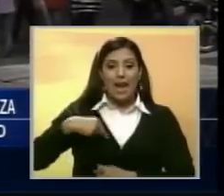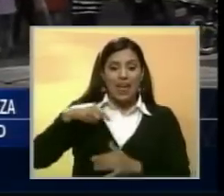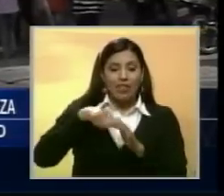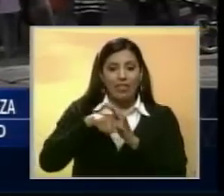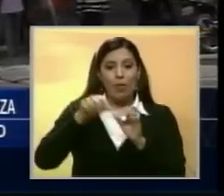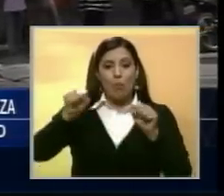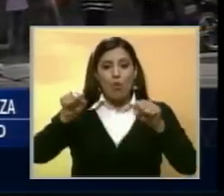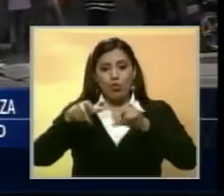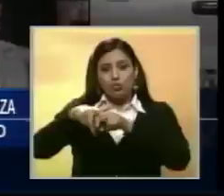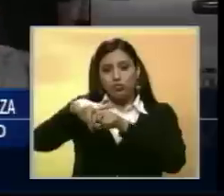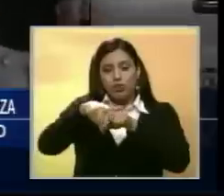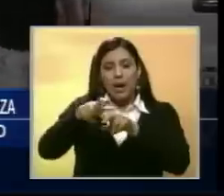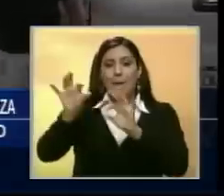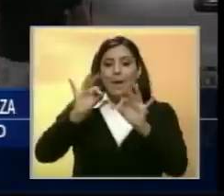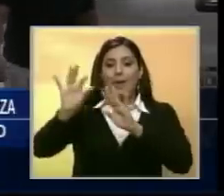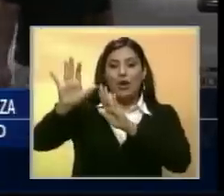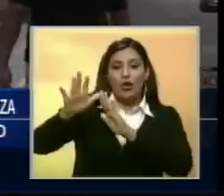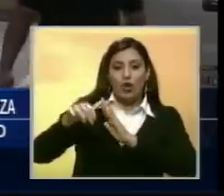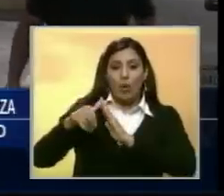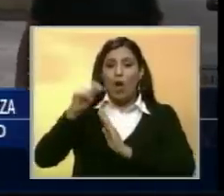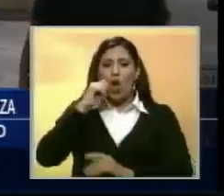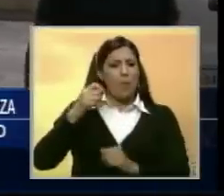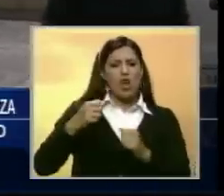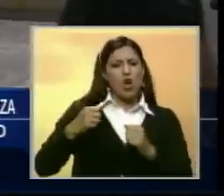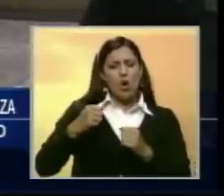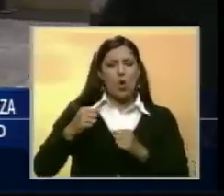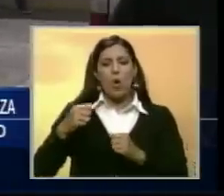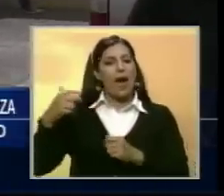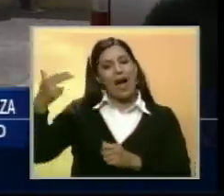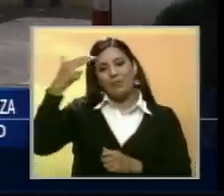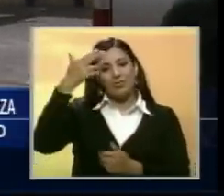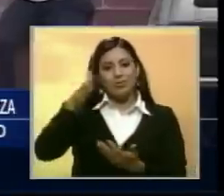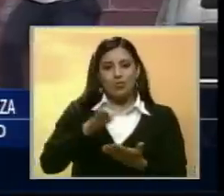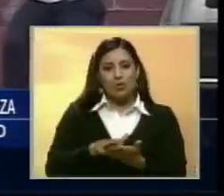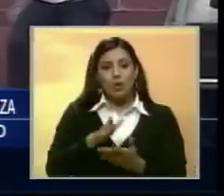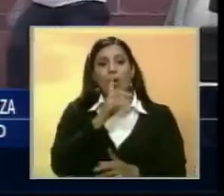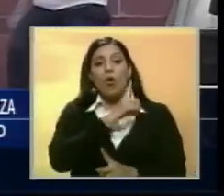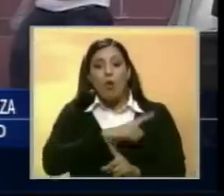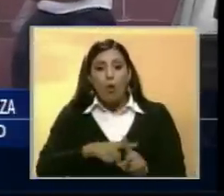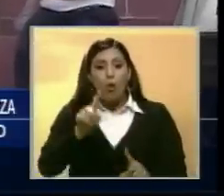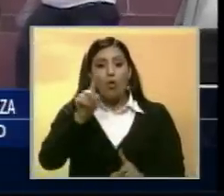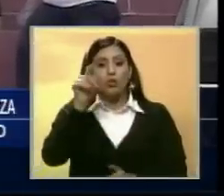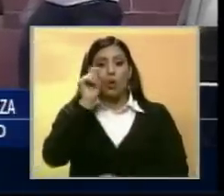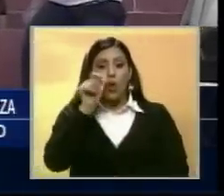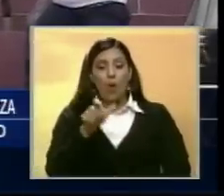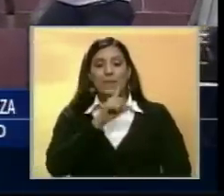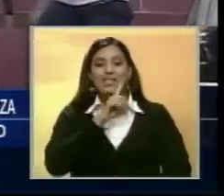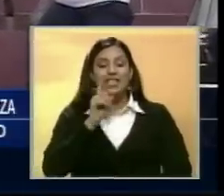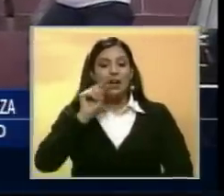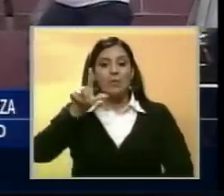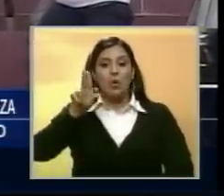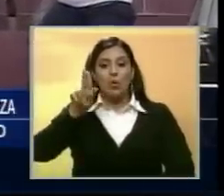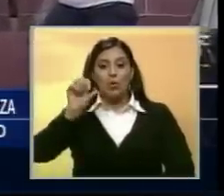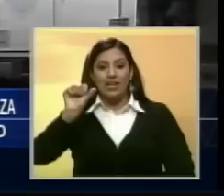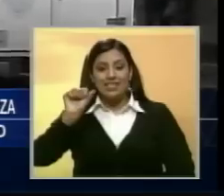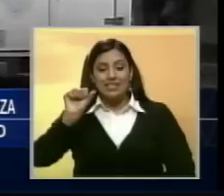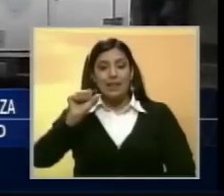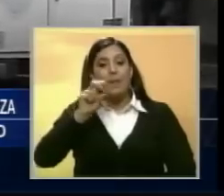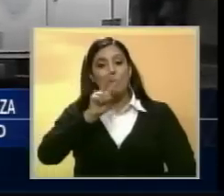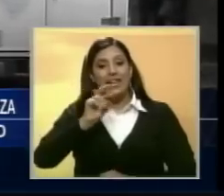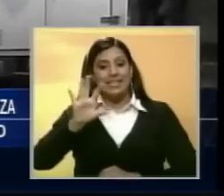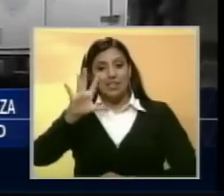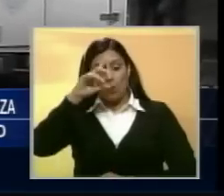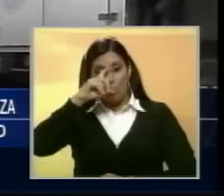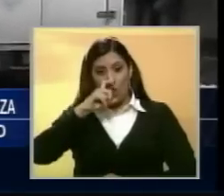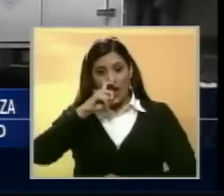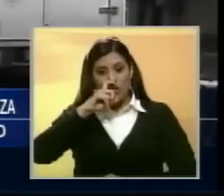en una motocicleta y lo intentaron robar. Al oponerse, le dispararon. En otro hecho, un hombre identificado como Luis Alfredo González González, de